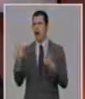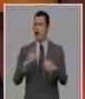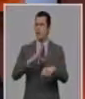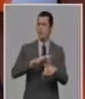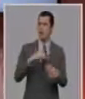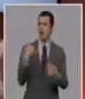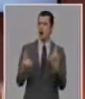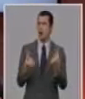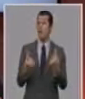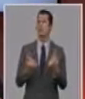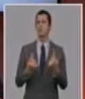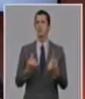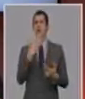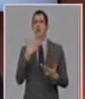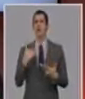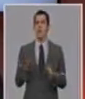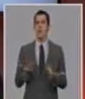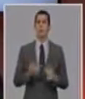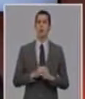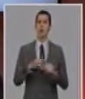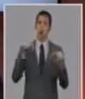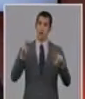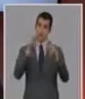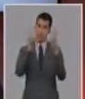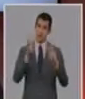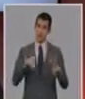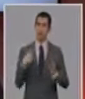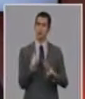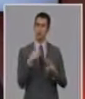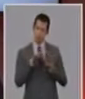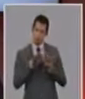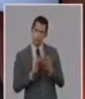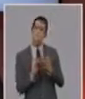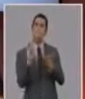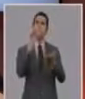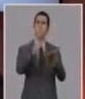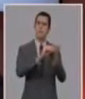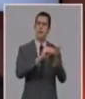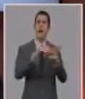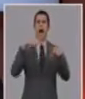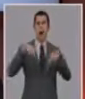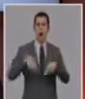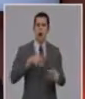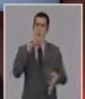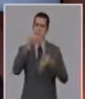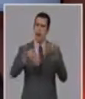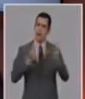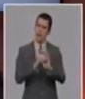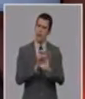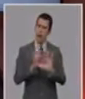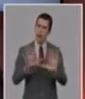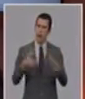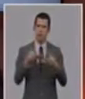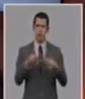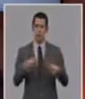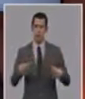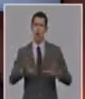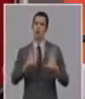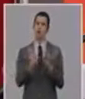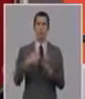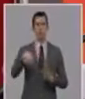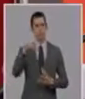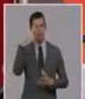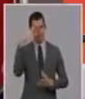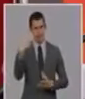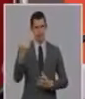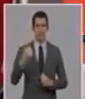publicado en nuestro sitio y por su importancia decidimos traerlo hoy a la Mesa Redonda. Para ello hemos invitado a la doctora Iliana Morales